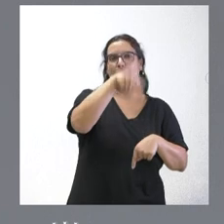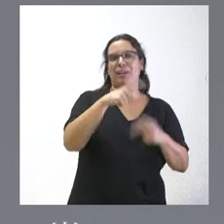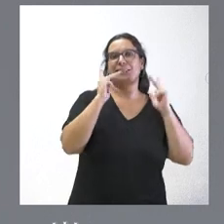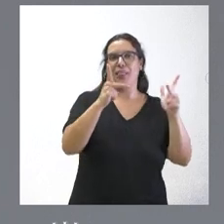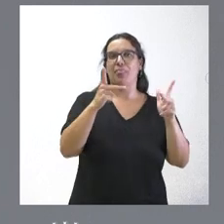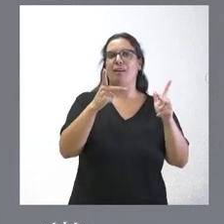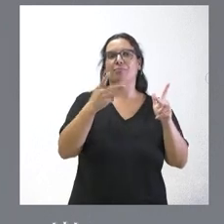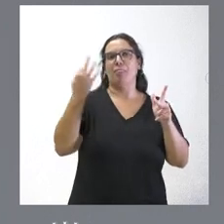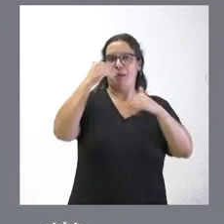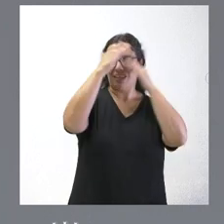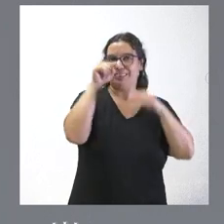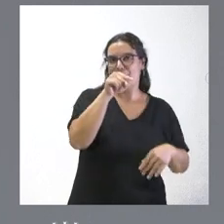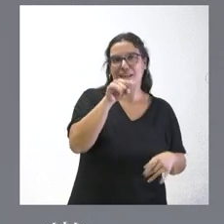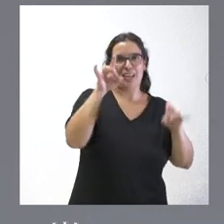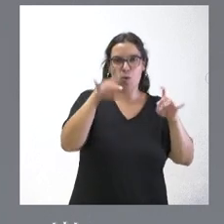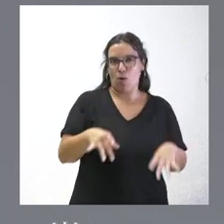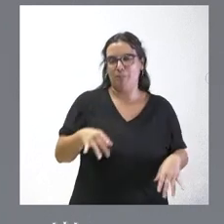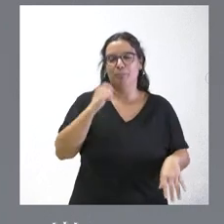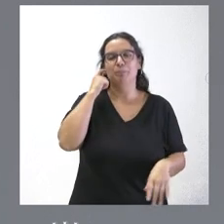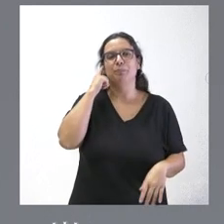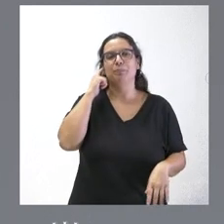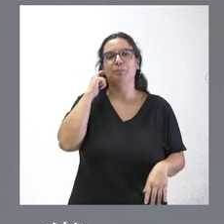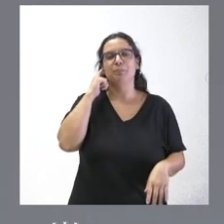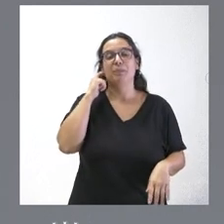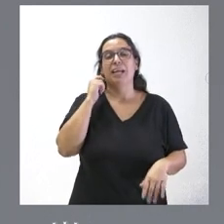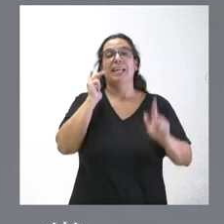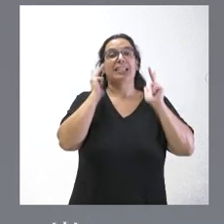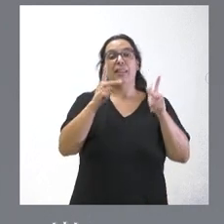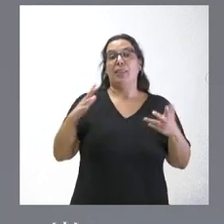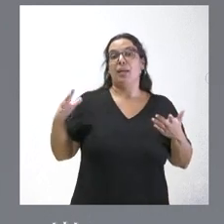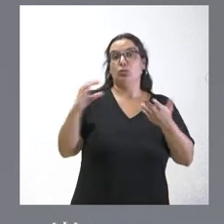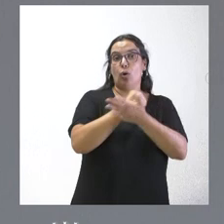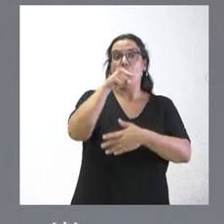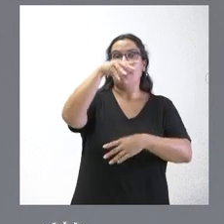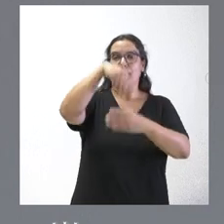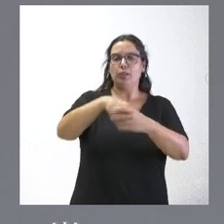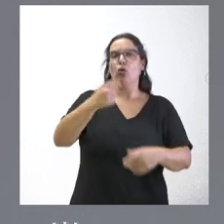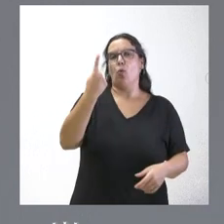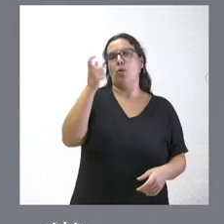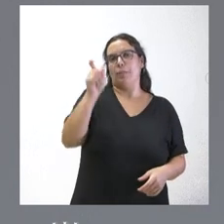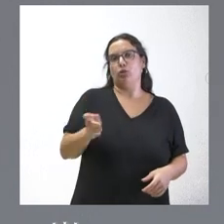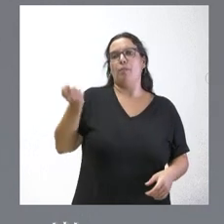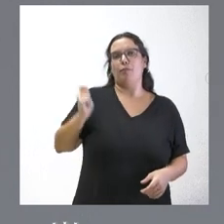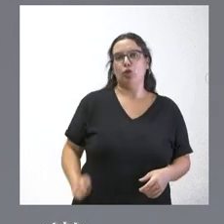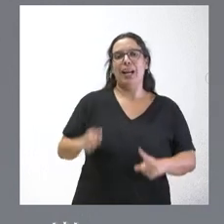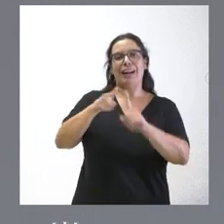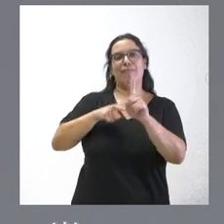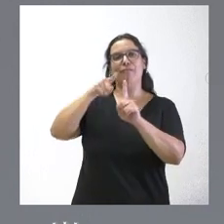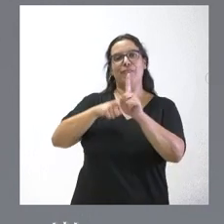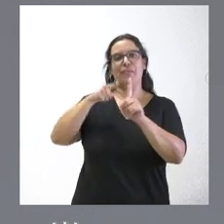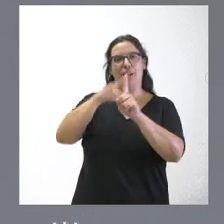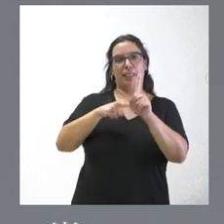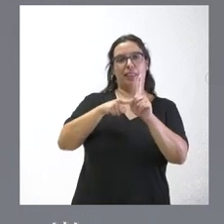la atención y los centros residenciales todas las residencias contarán con un profesional de enlace con el sistema